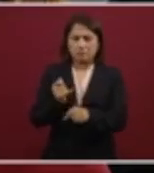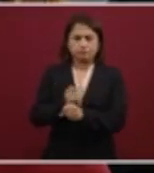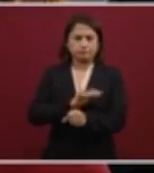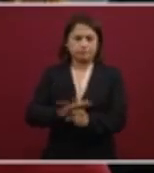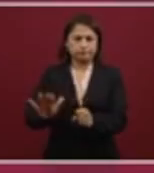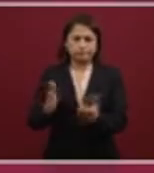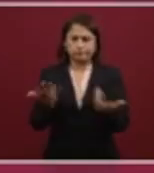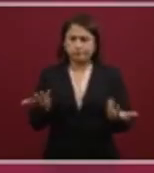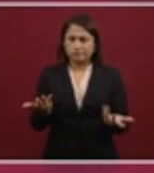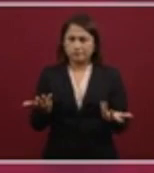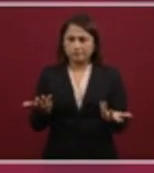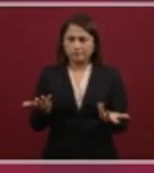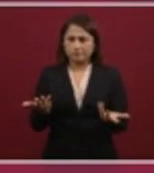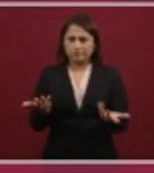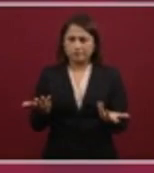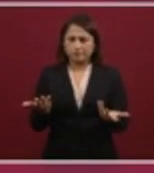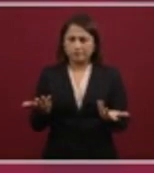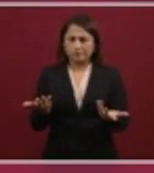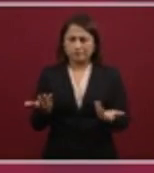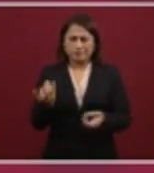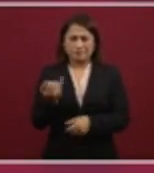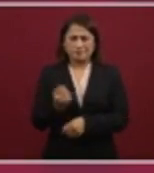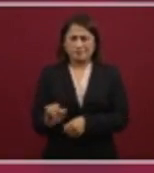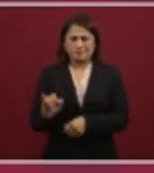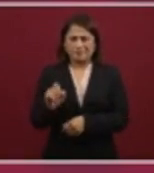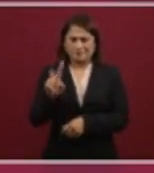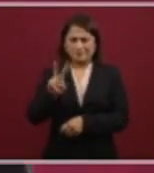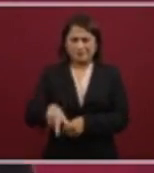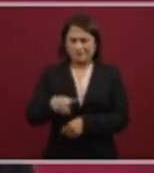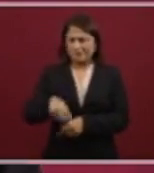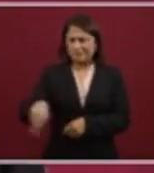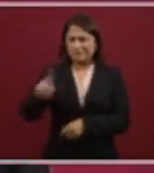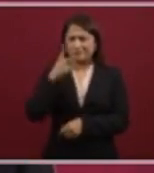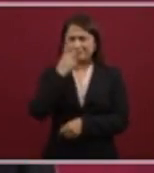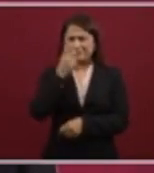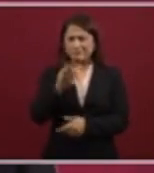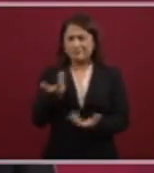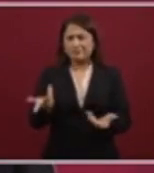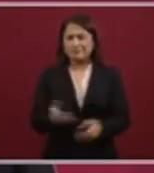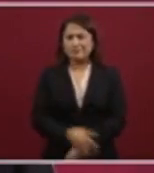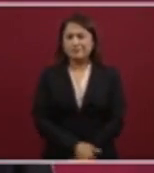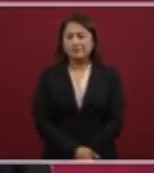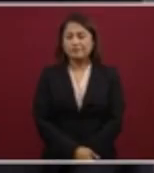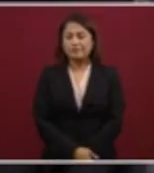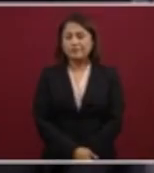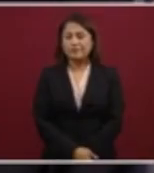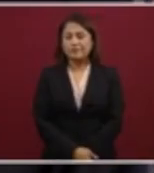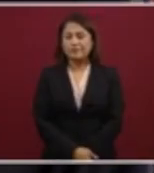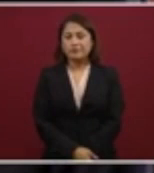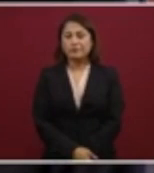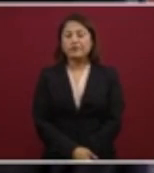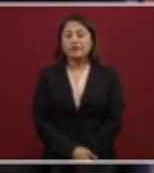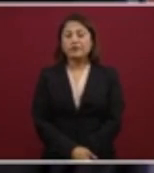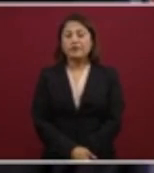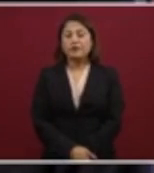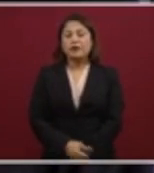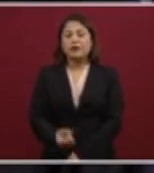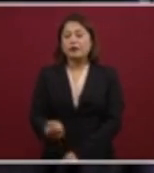es inadmisible. Hay que por eso no va a haber inversión